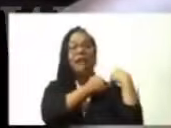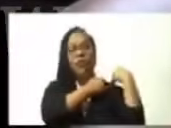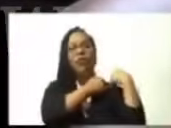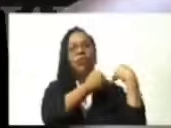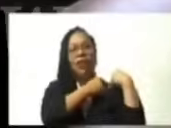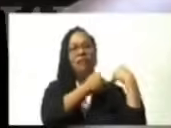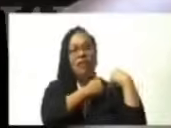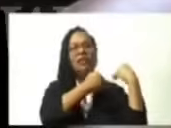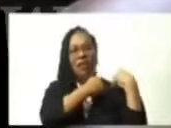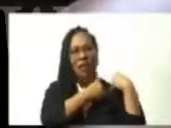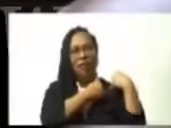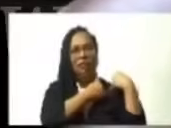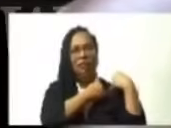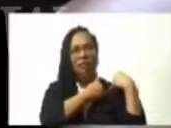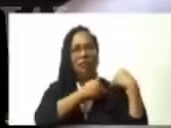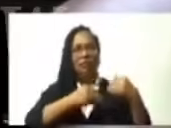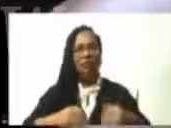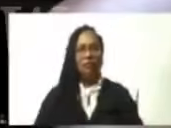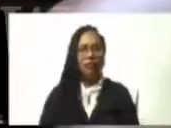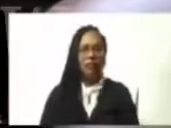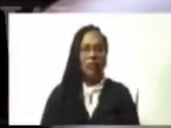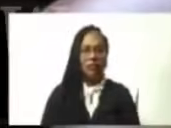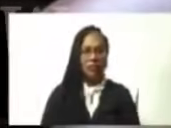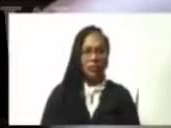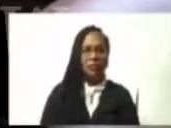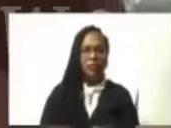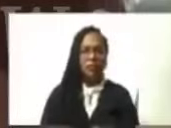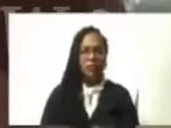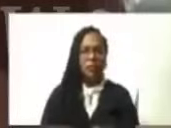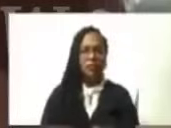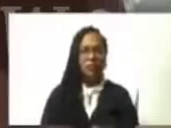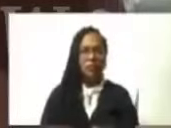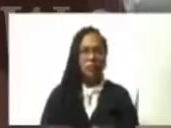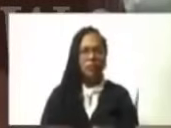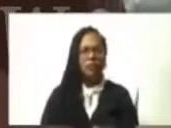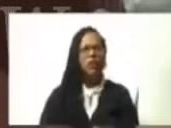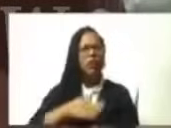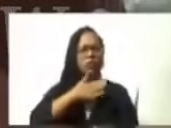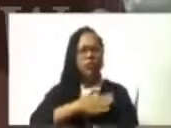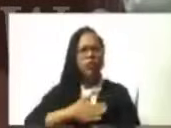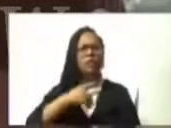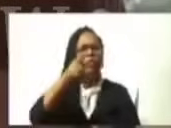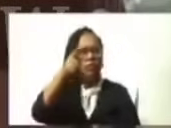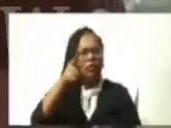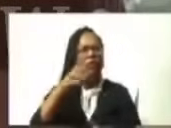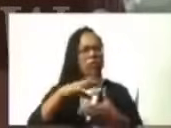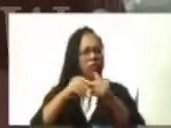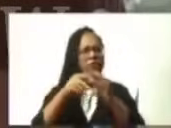Por favor, vamos a permitir que la diputada termine.